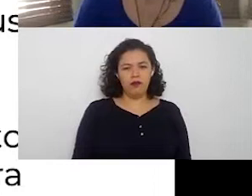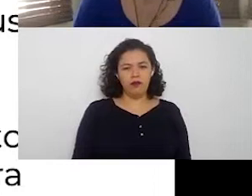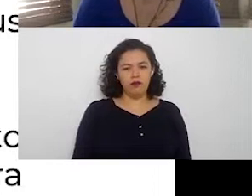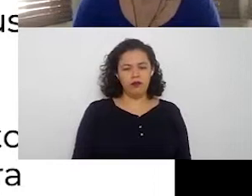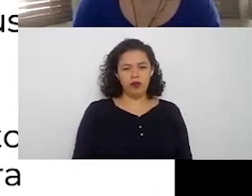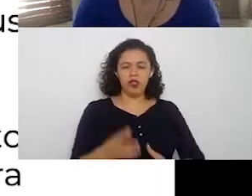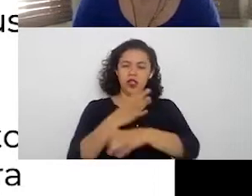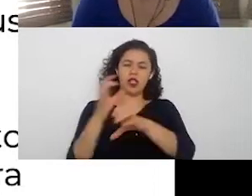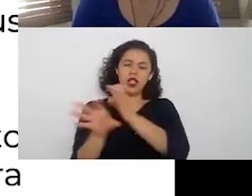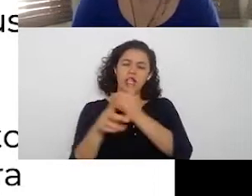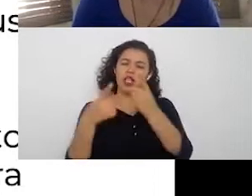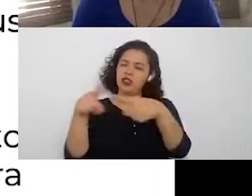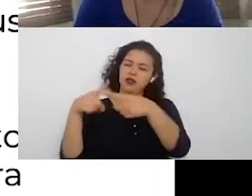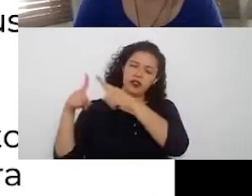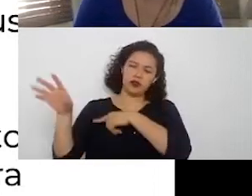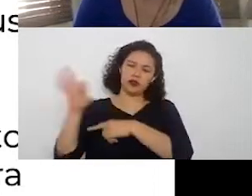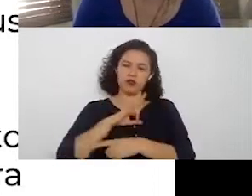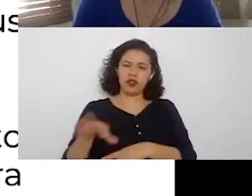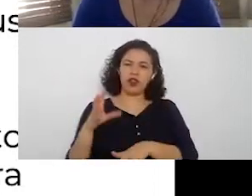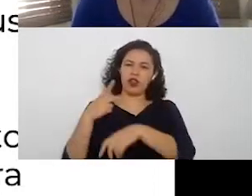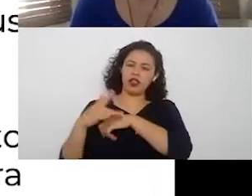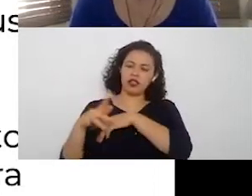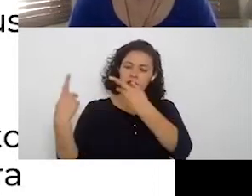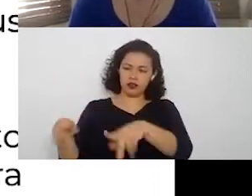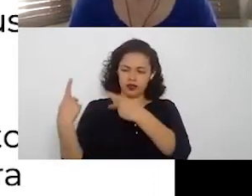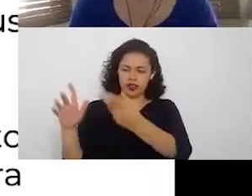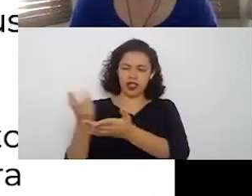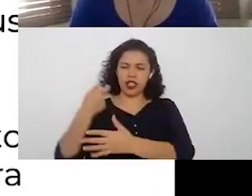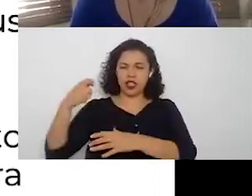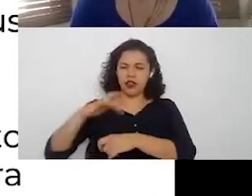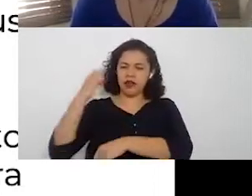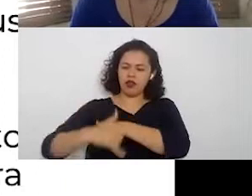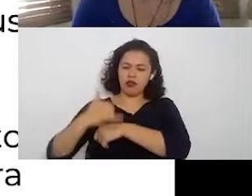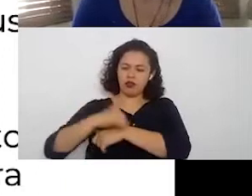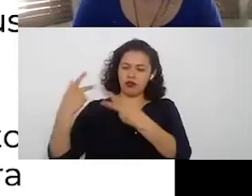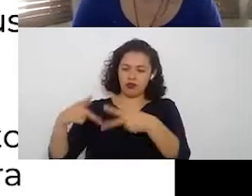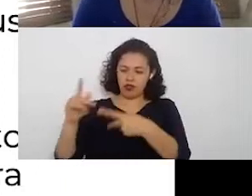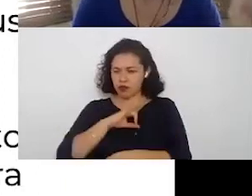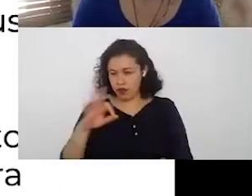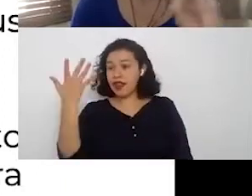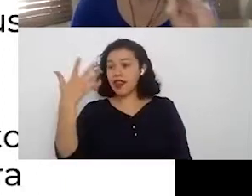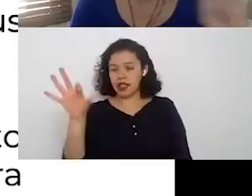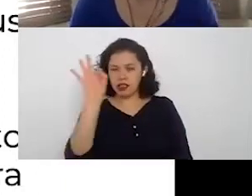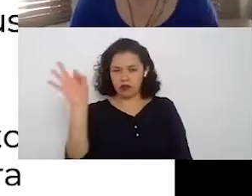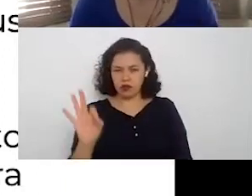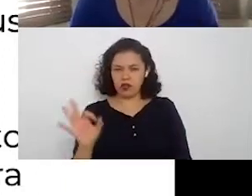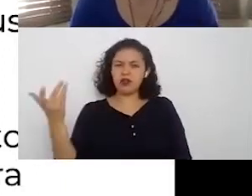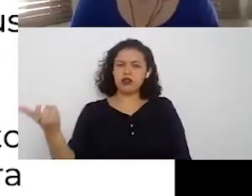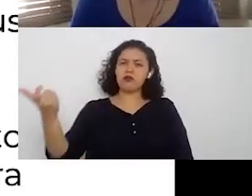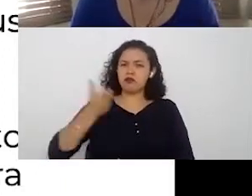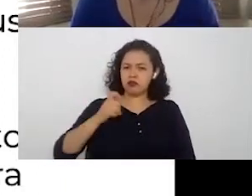diferentes, como platicábamos ayer, vender queso, crema, yogur, y ese 10% no grava